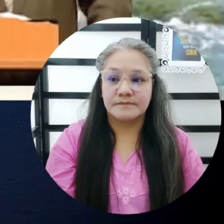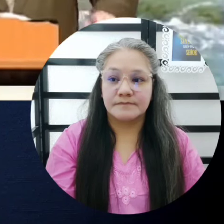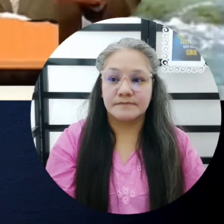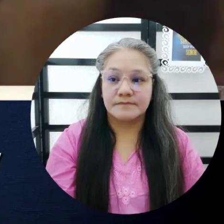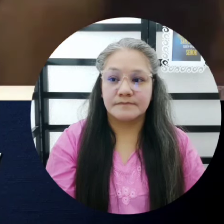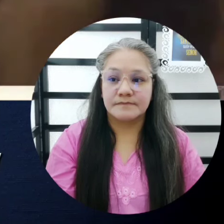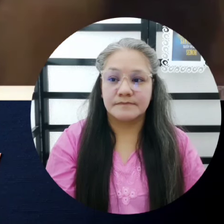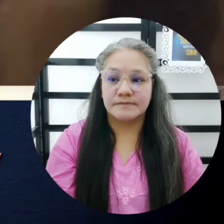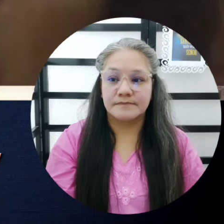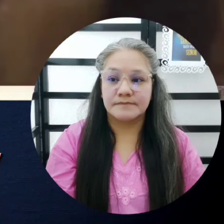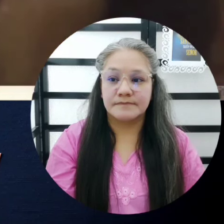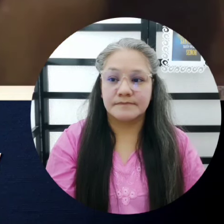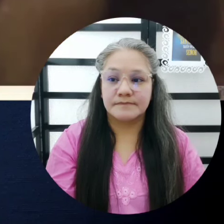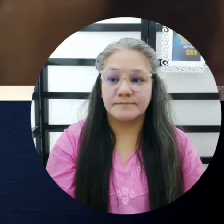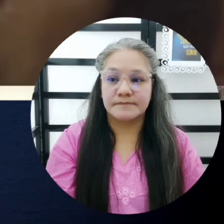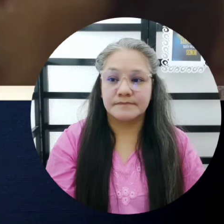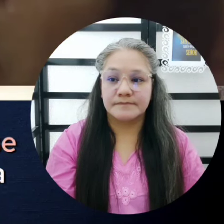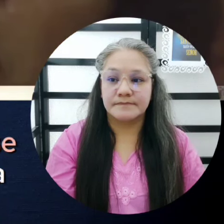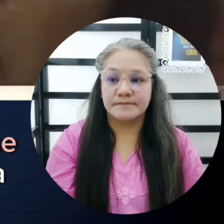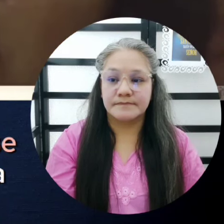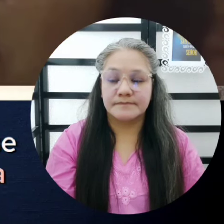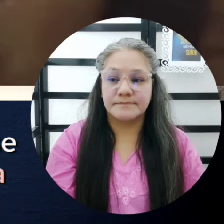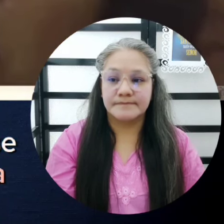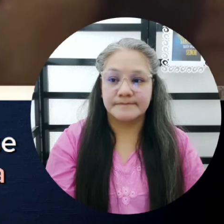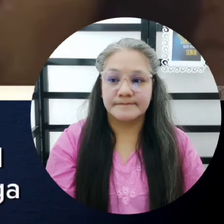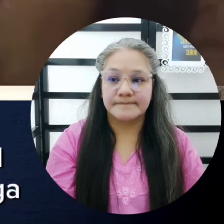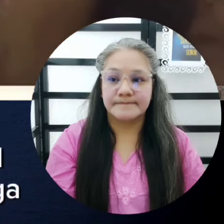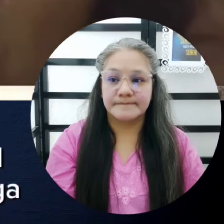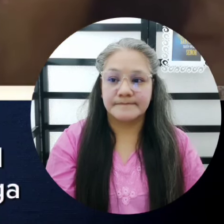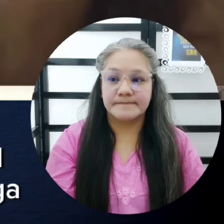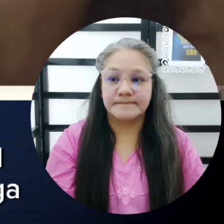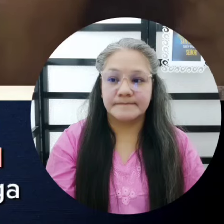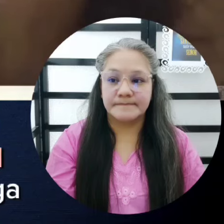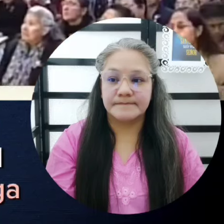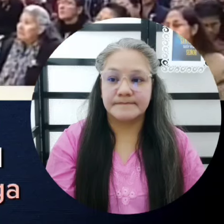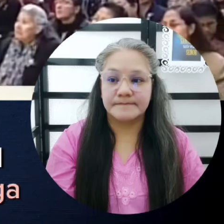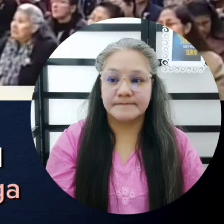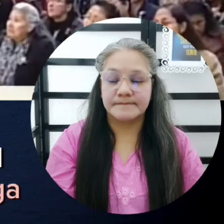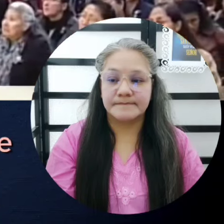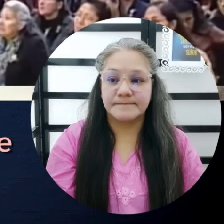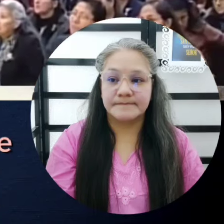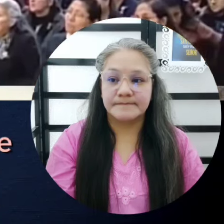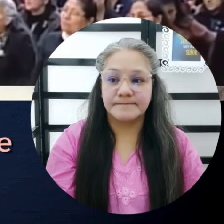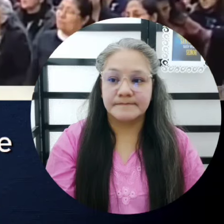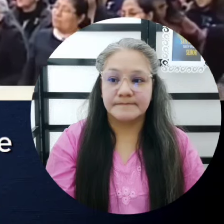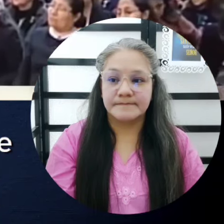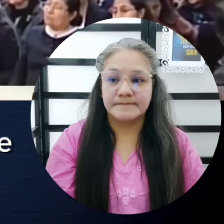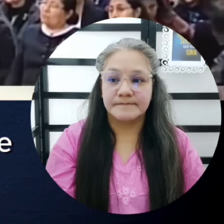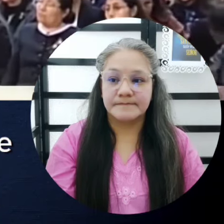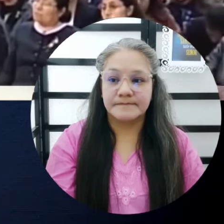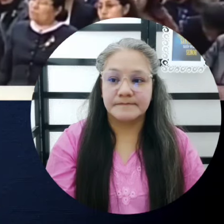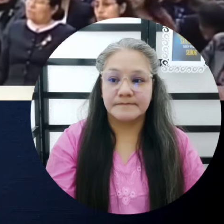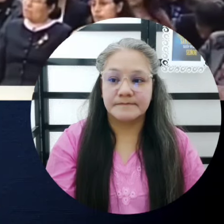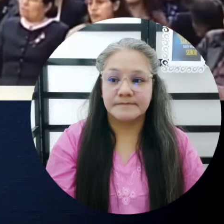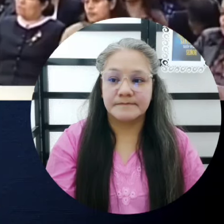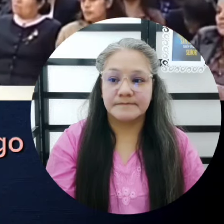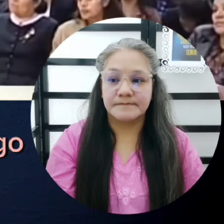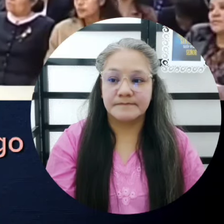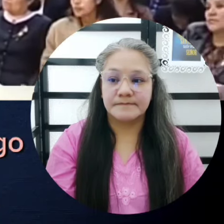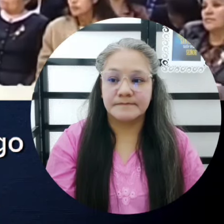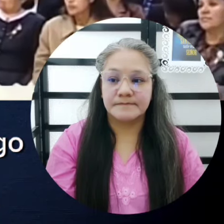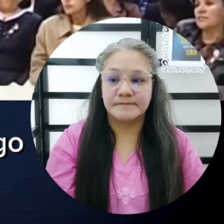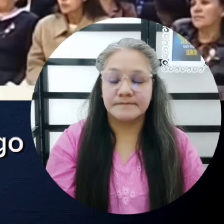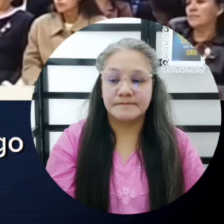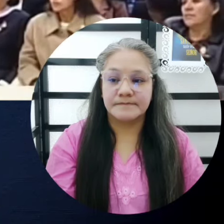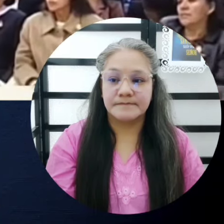al marido y busca excusa y busca excusa, el marido se da cuenta. Y si es el hombre el que se niega y que viene cansado,